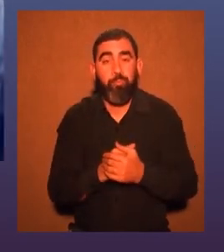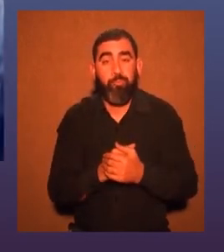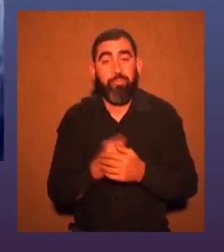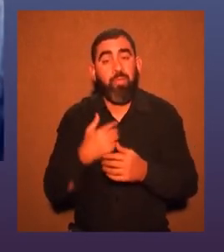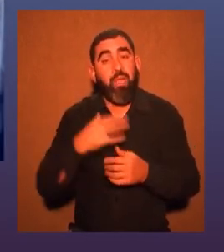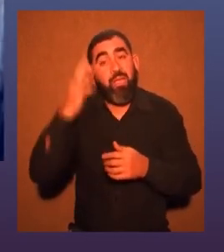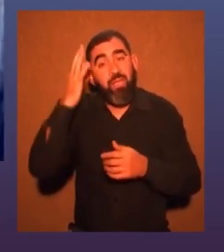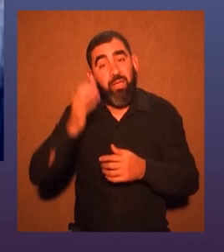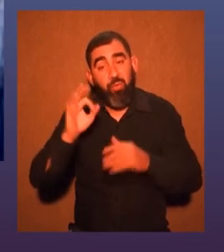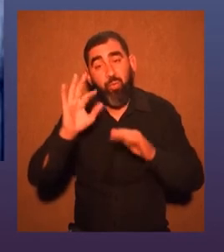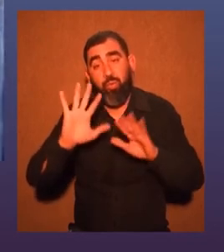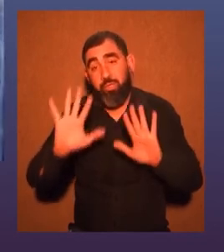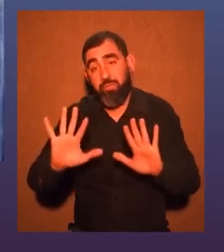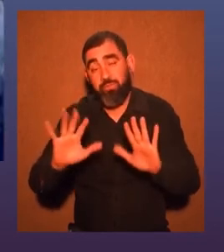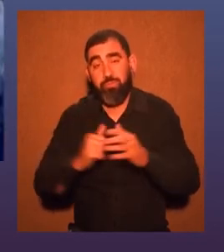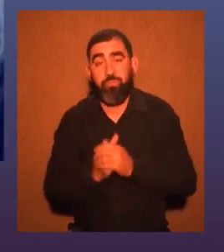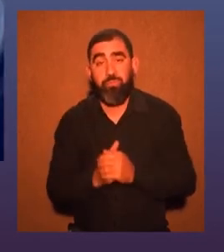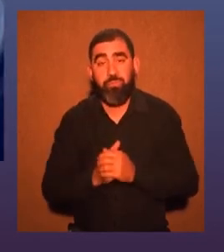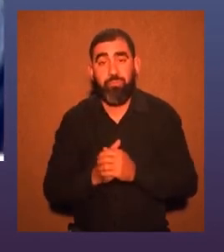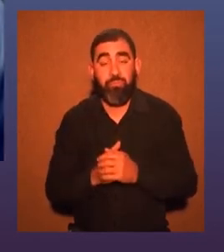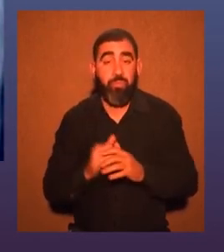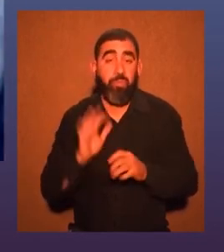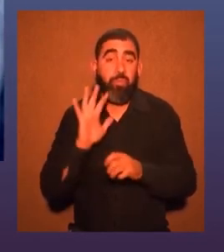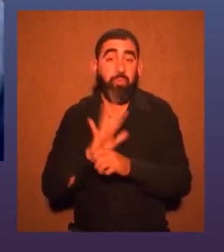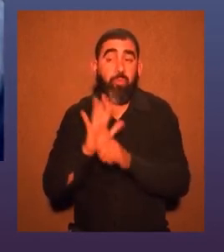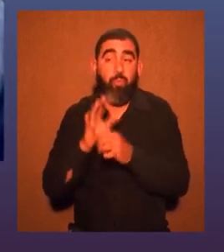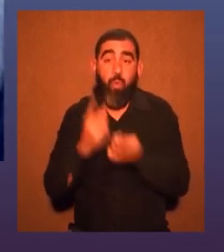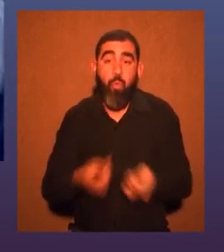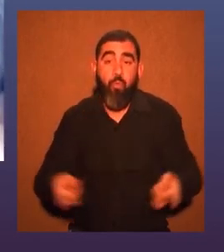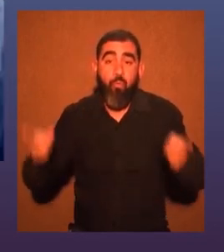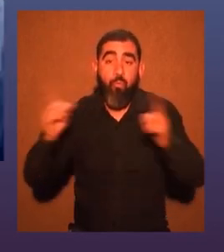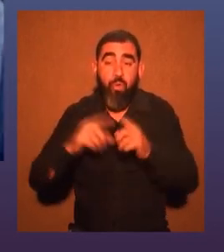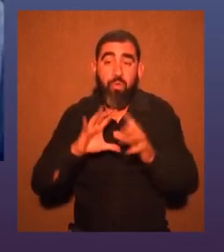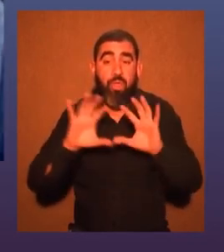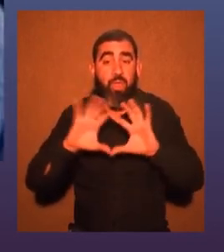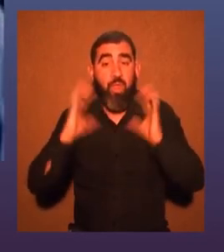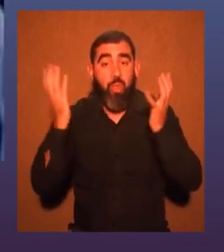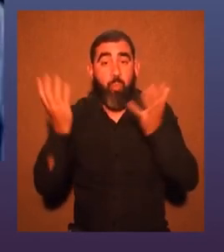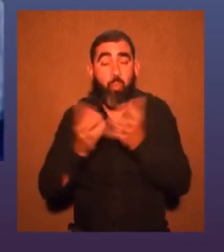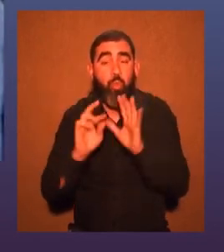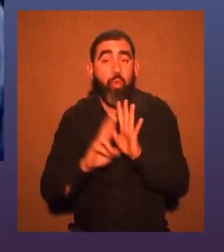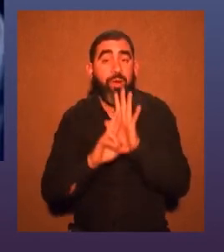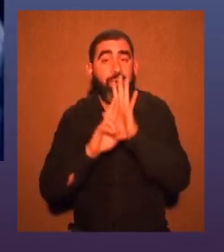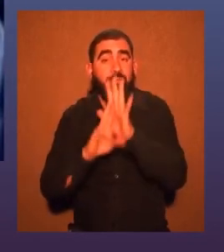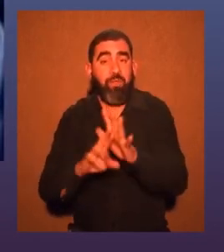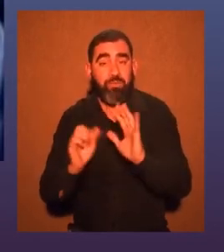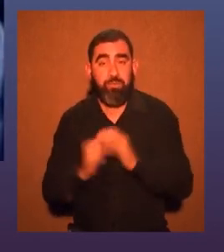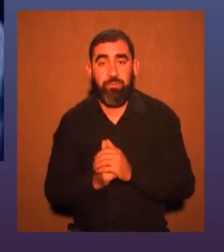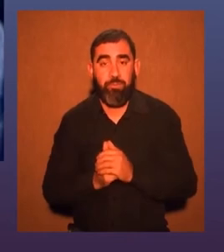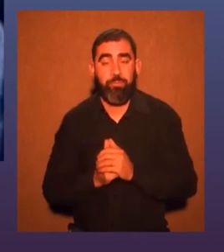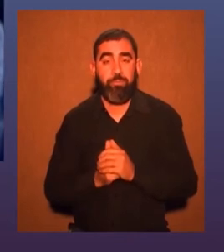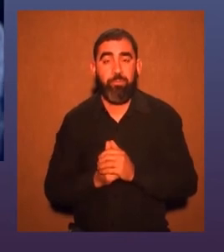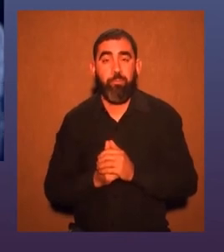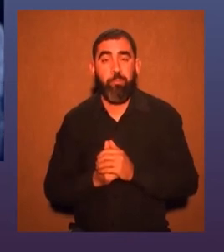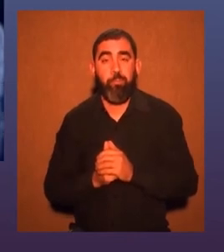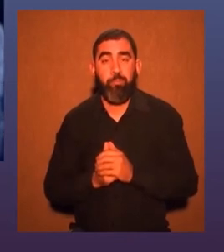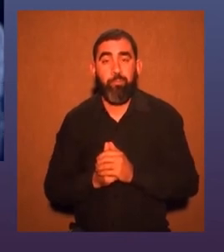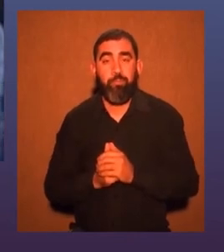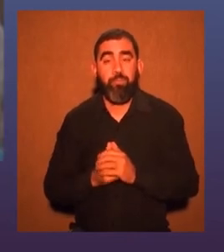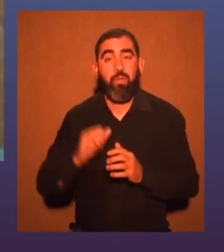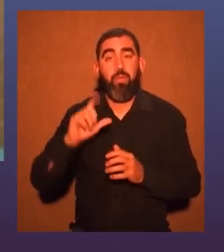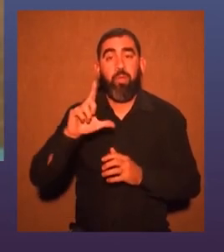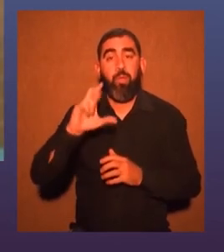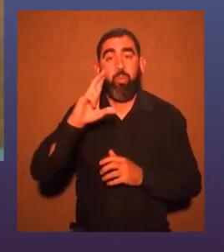Creo que se trata de un poco de eso, como de volverse cada vez más grueso en su mundo de referencia. Totalmente.